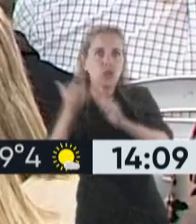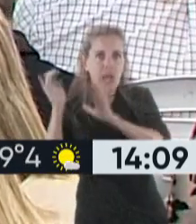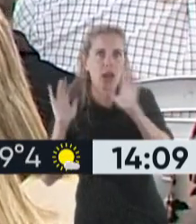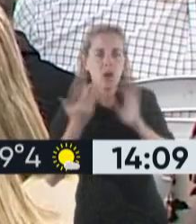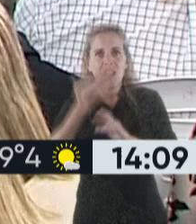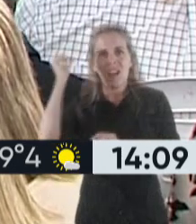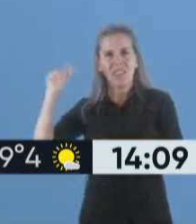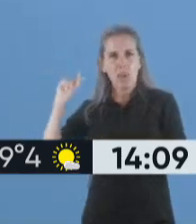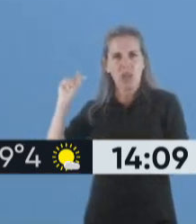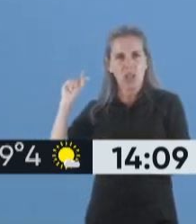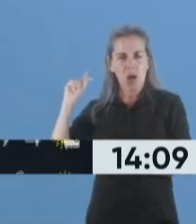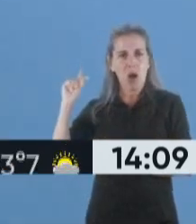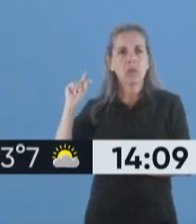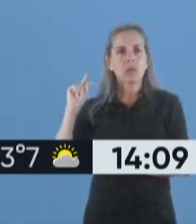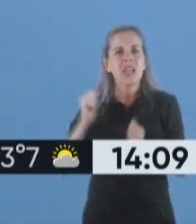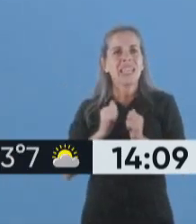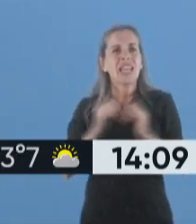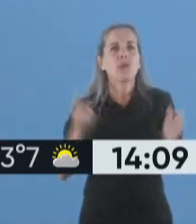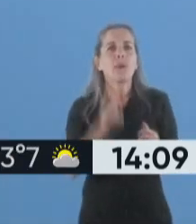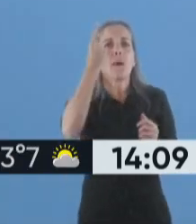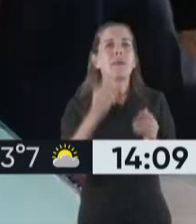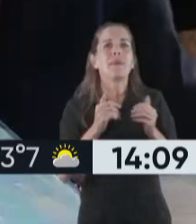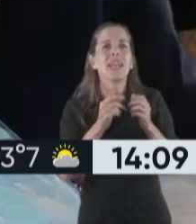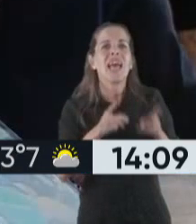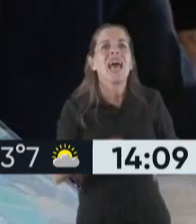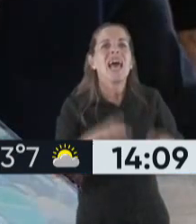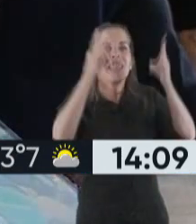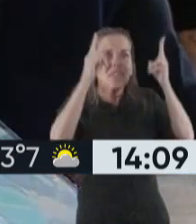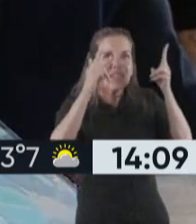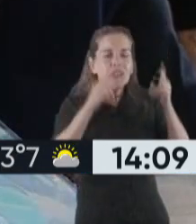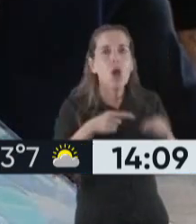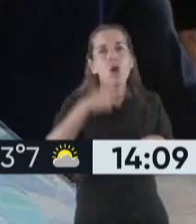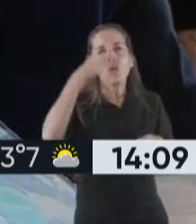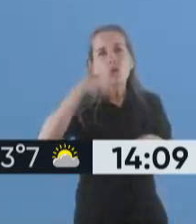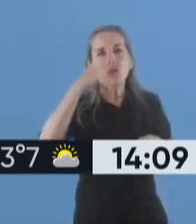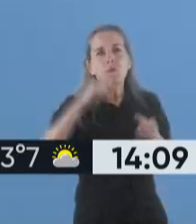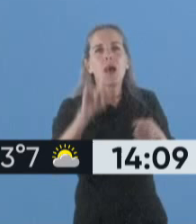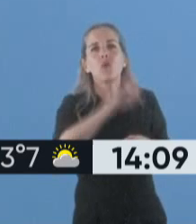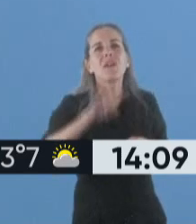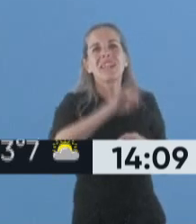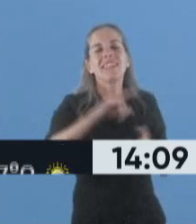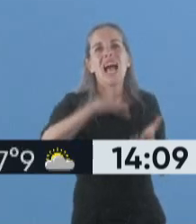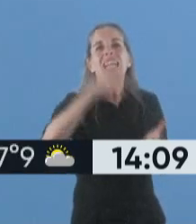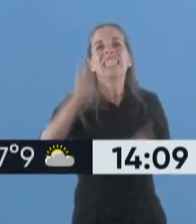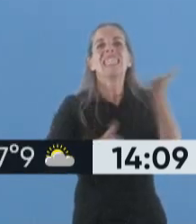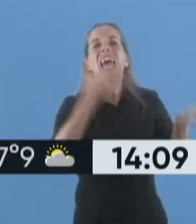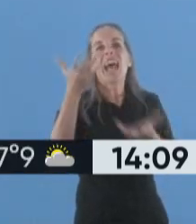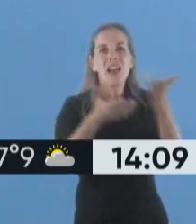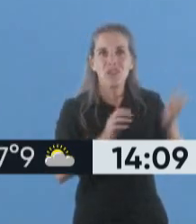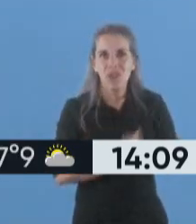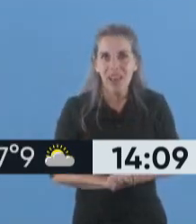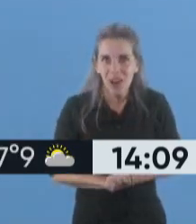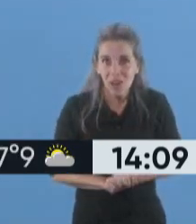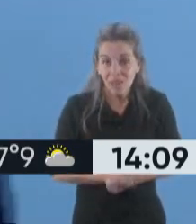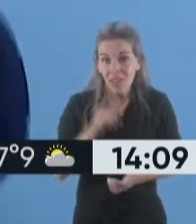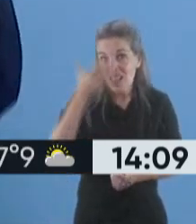inauguramos no hace mucho tiempo atrás el primer edificio de la última universidad que se creó, que fue la de Tierra del Fuego. Y no